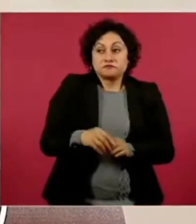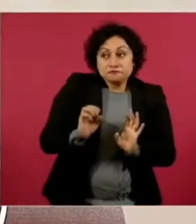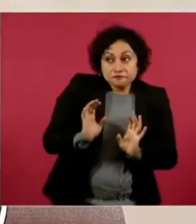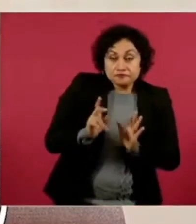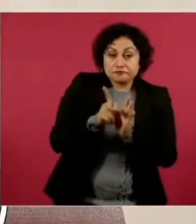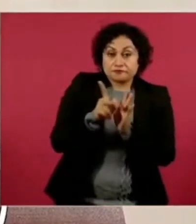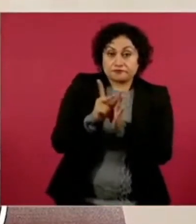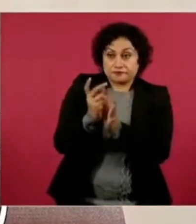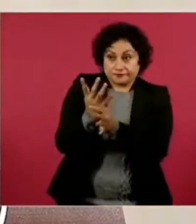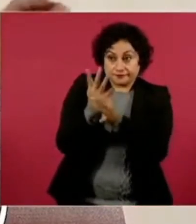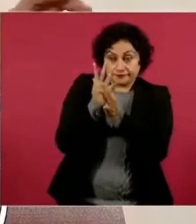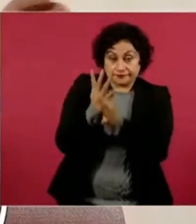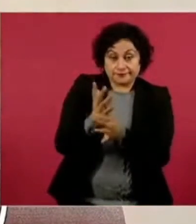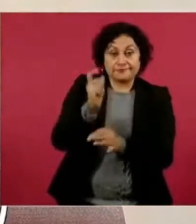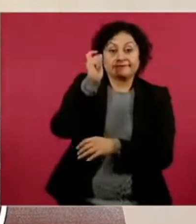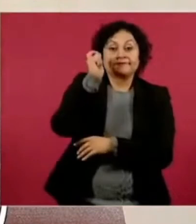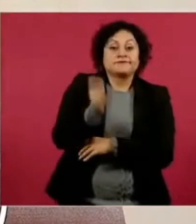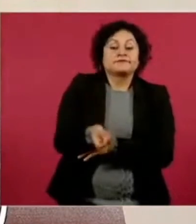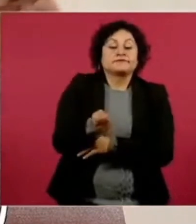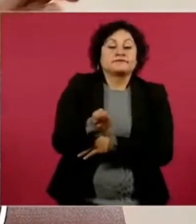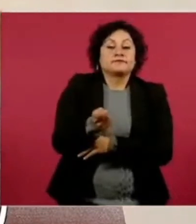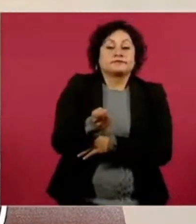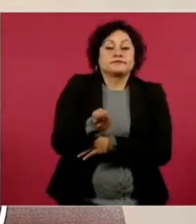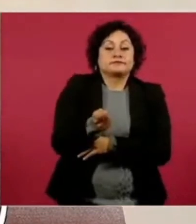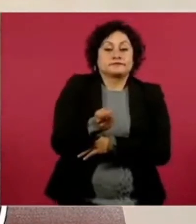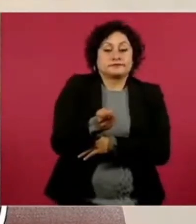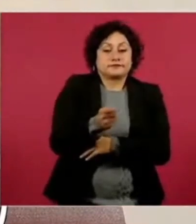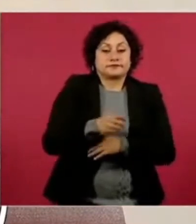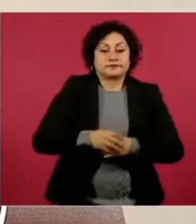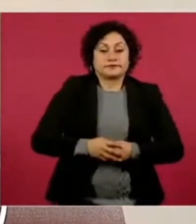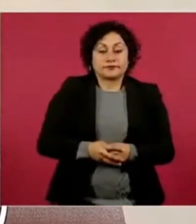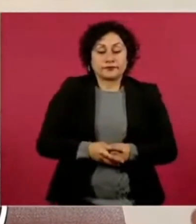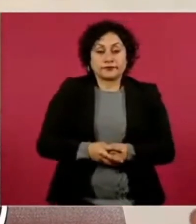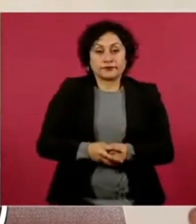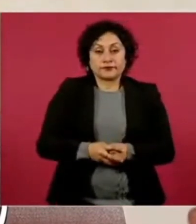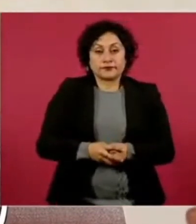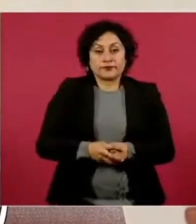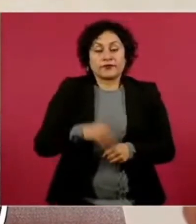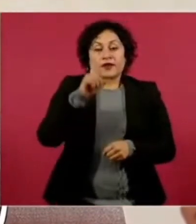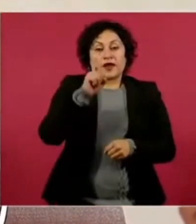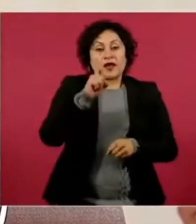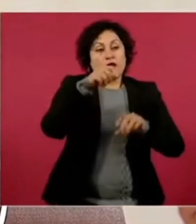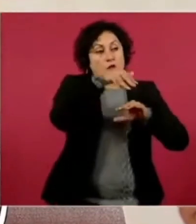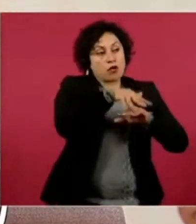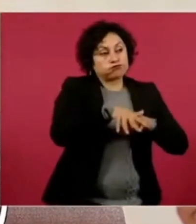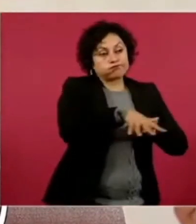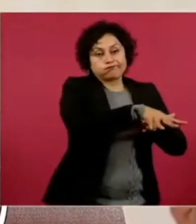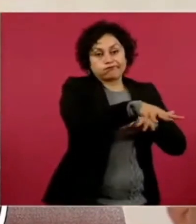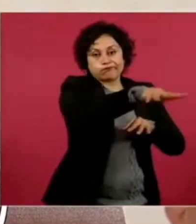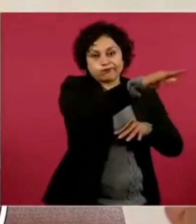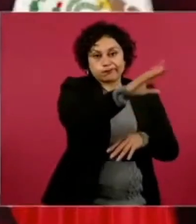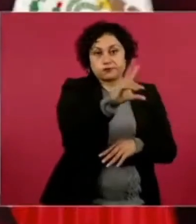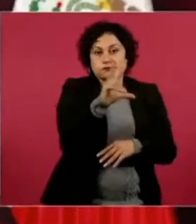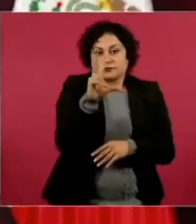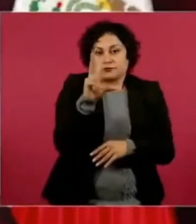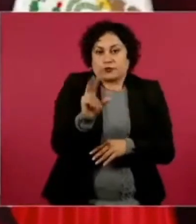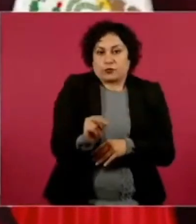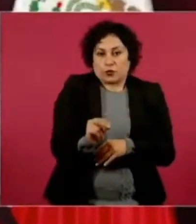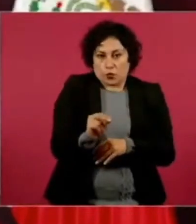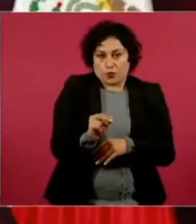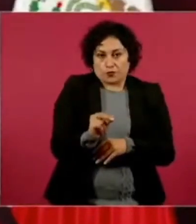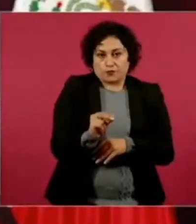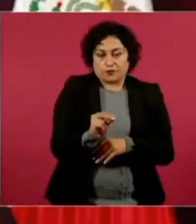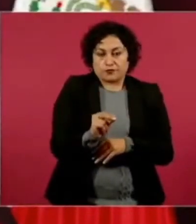que no iba a fluir, que no iba a